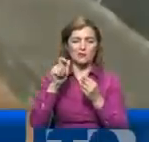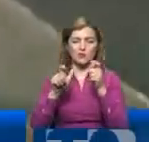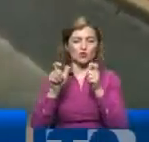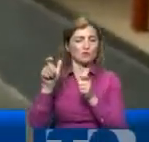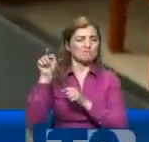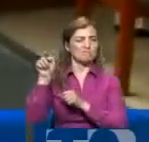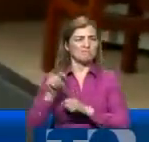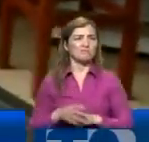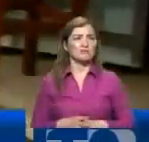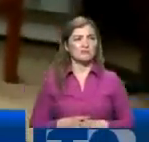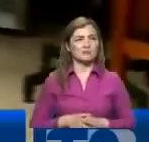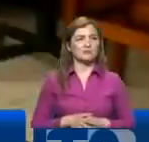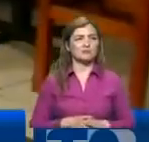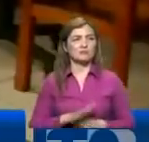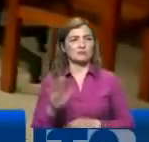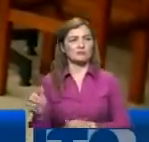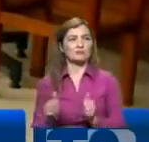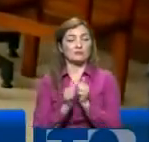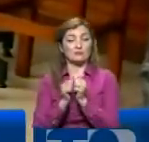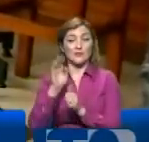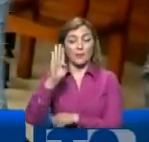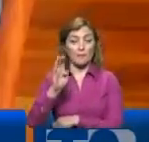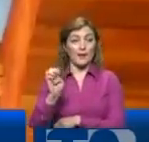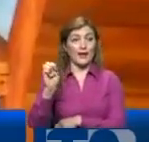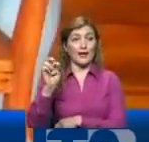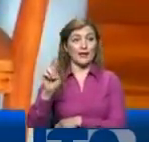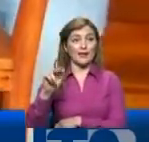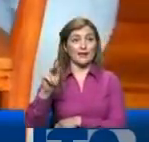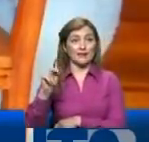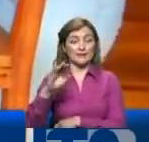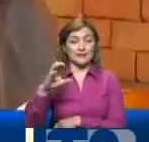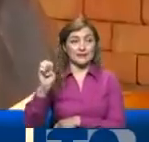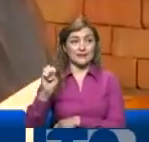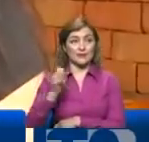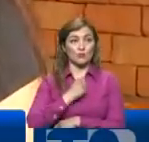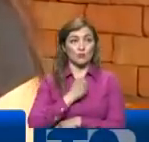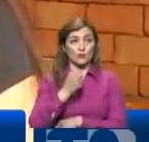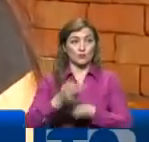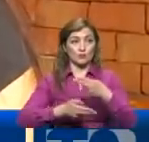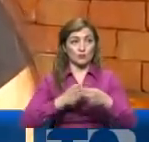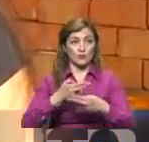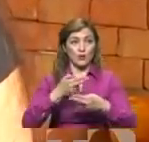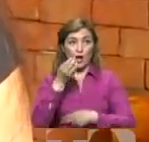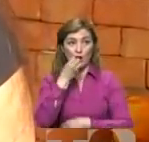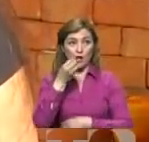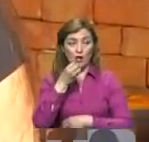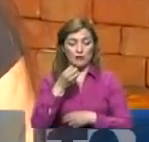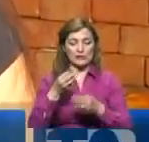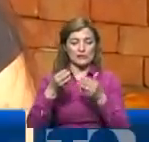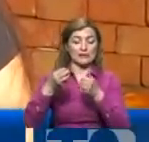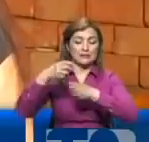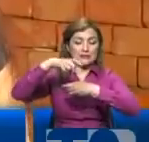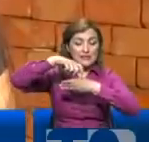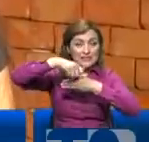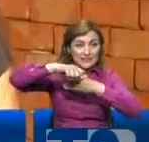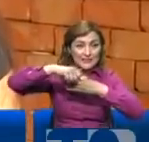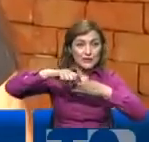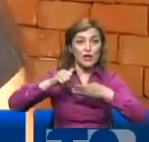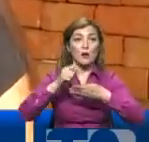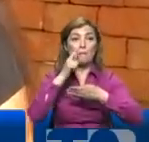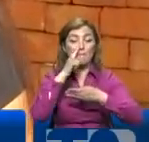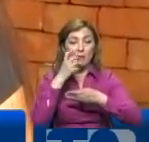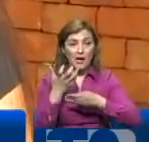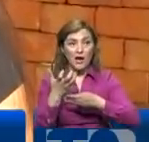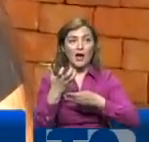venezolanos. Justo a un lado de su local, Berenice, otra venezolana, tiene un puesto de comida. Vendemos empanadas, vendemos bandejitas,